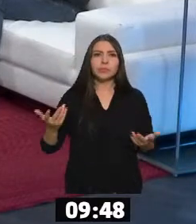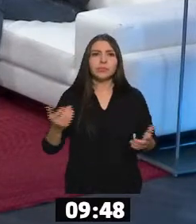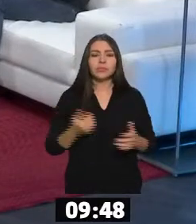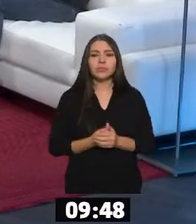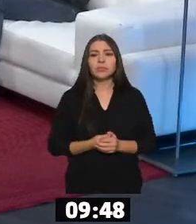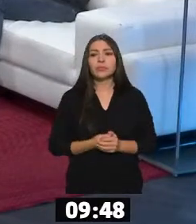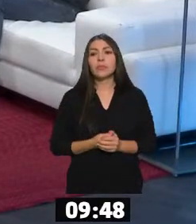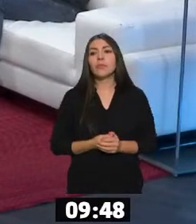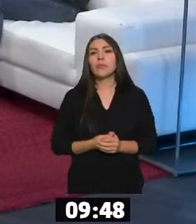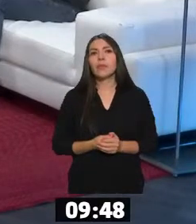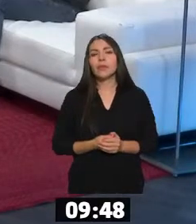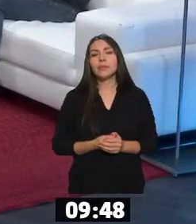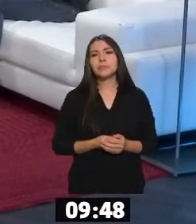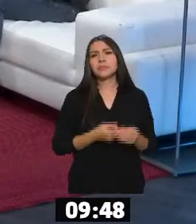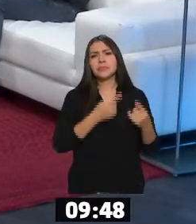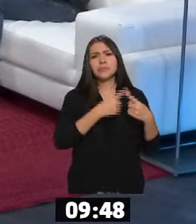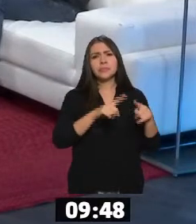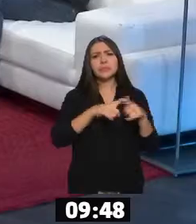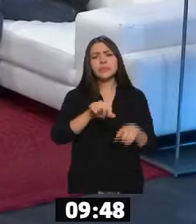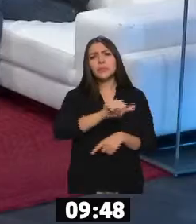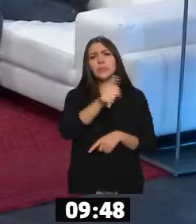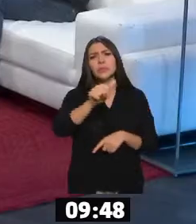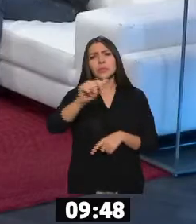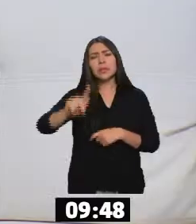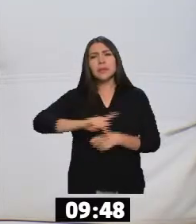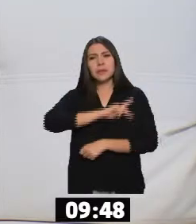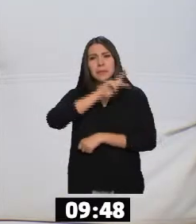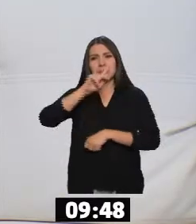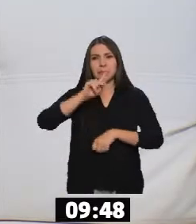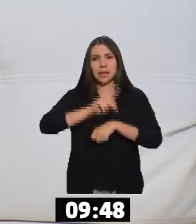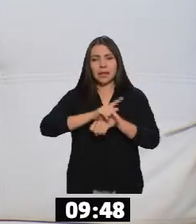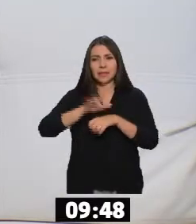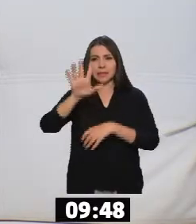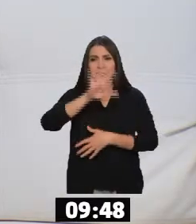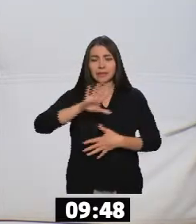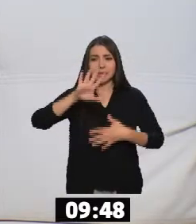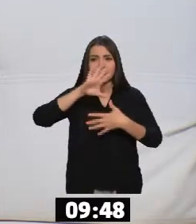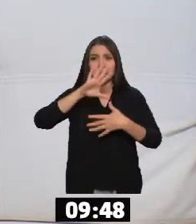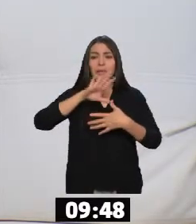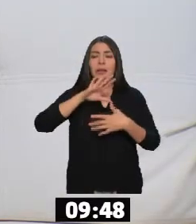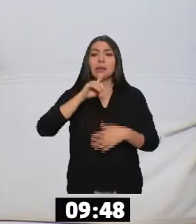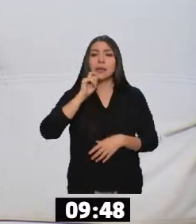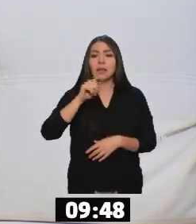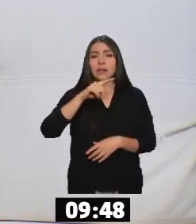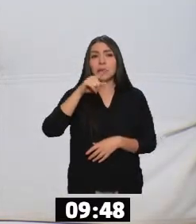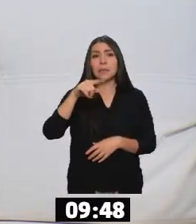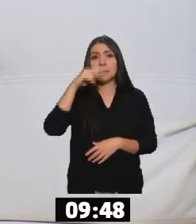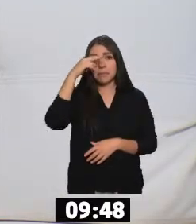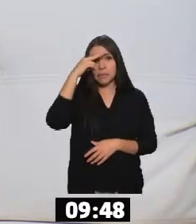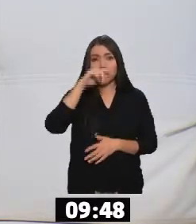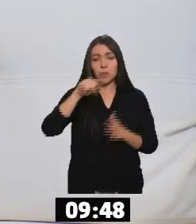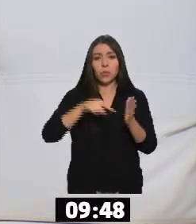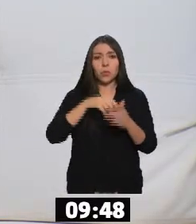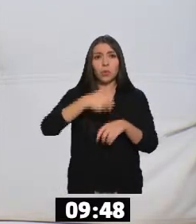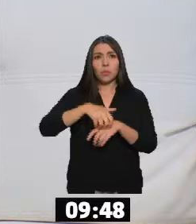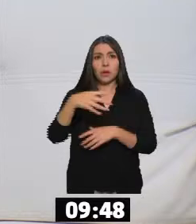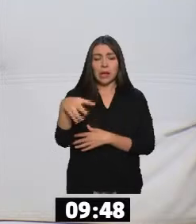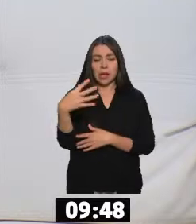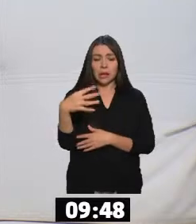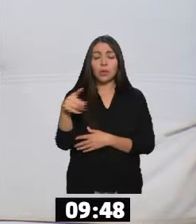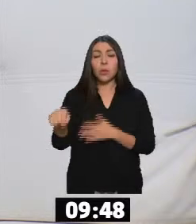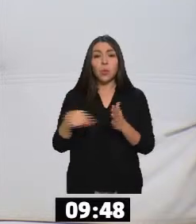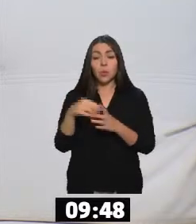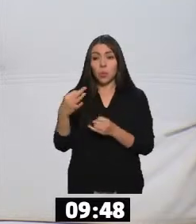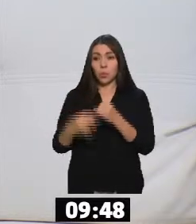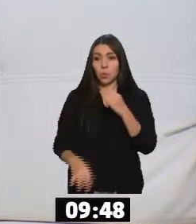al continente americano, México ocupa el 14 en el medallero, que es el último lugar, sí es cierto, pero no es el único país